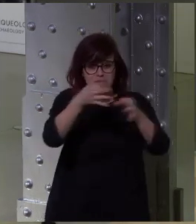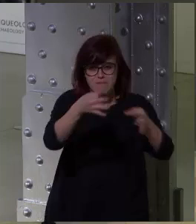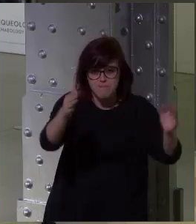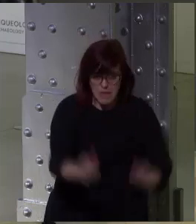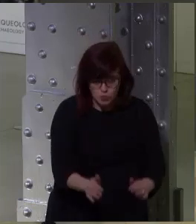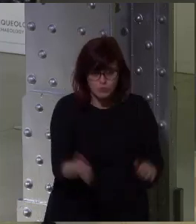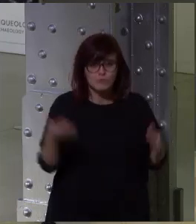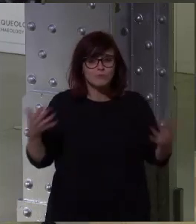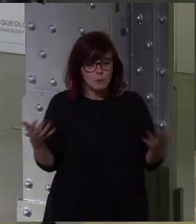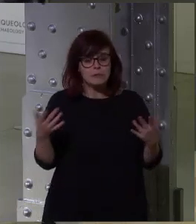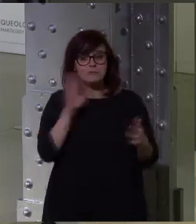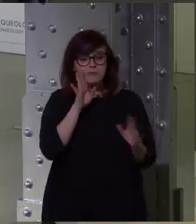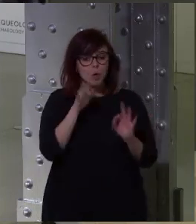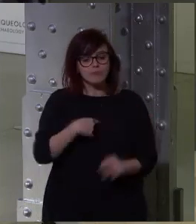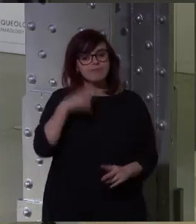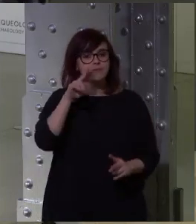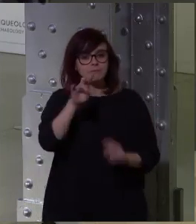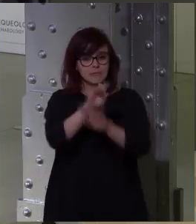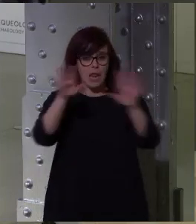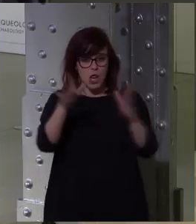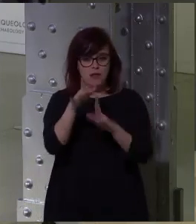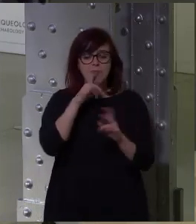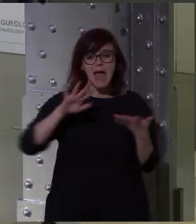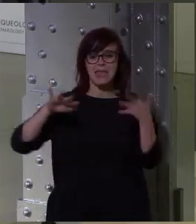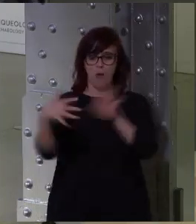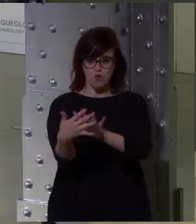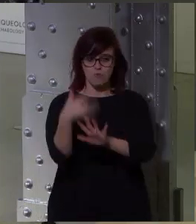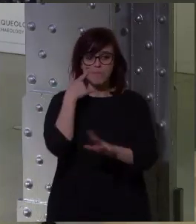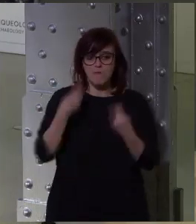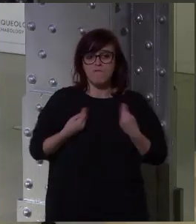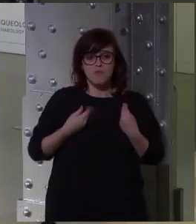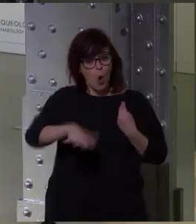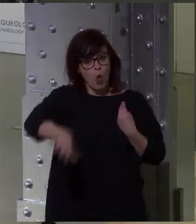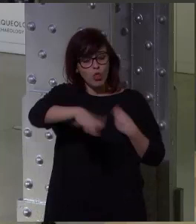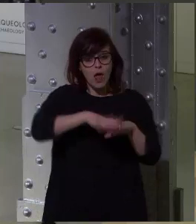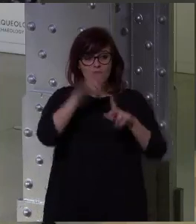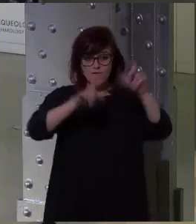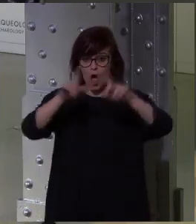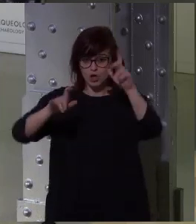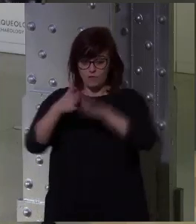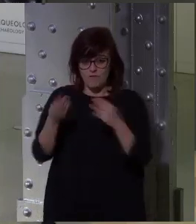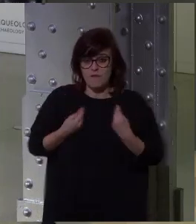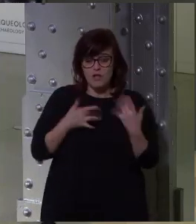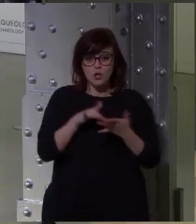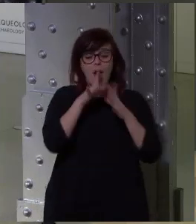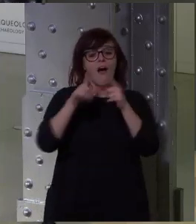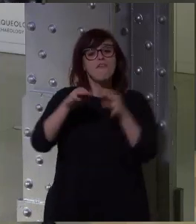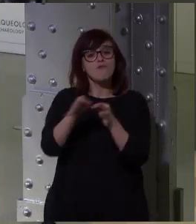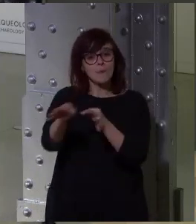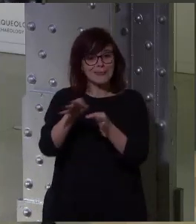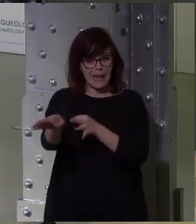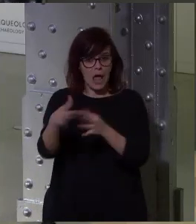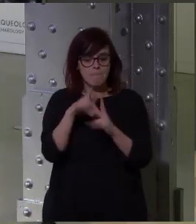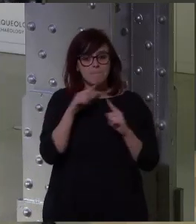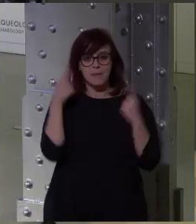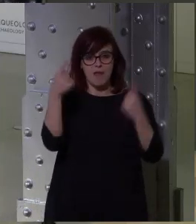había. Y eso lo estoy viendo, yo estoy viendo ese cambio pues donde vivo. Esta foto es cuando llegué a Formentera, donde